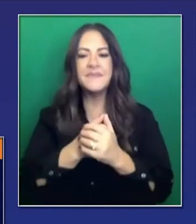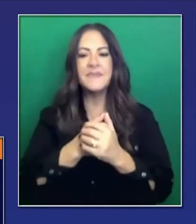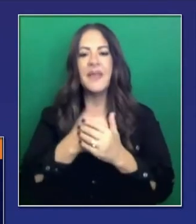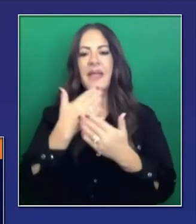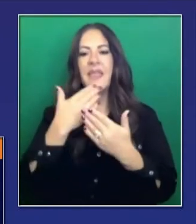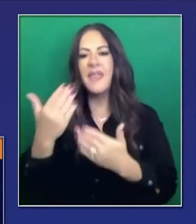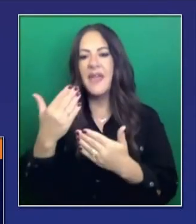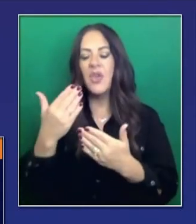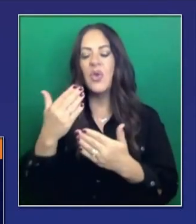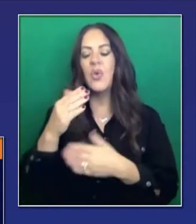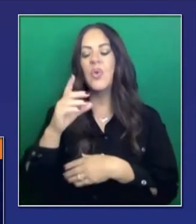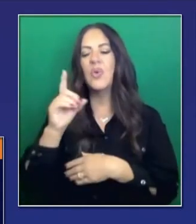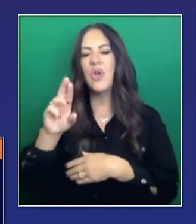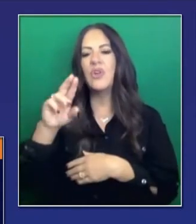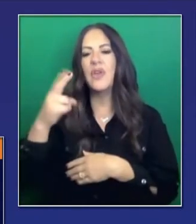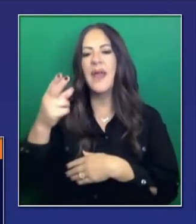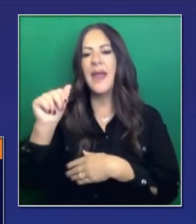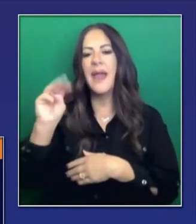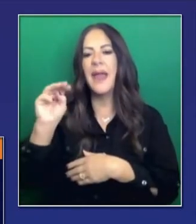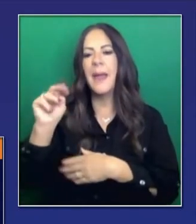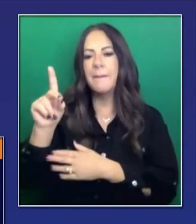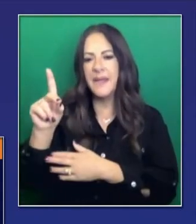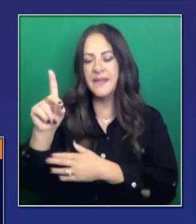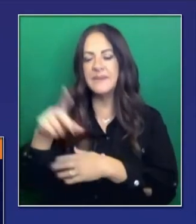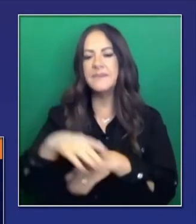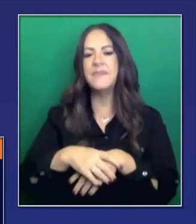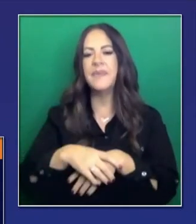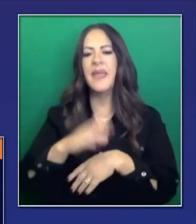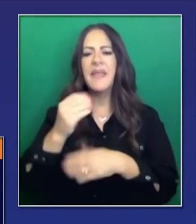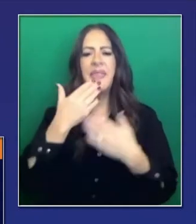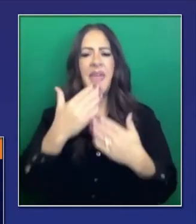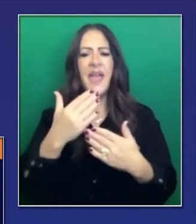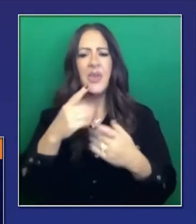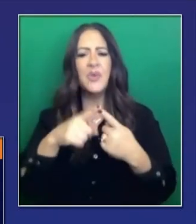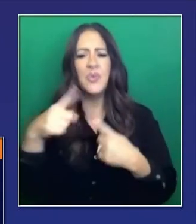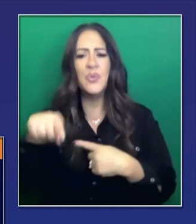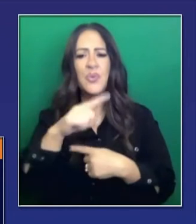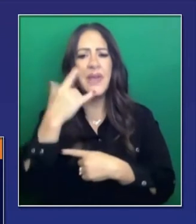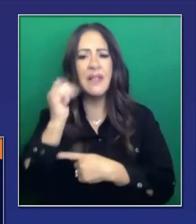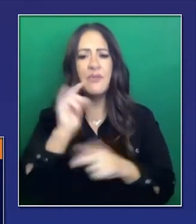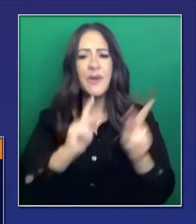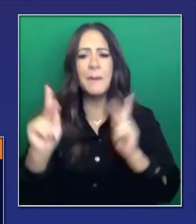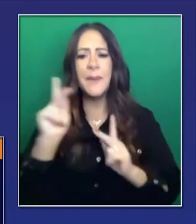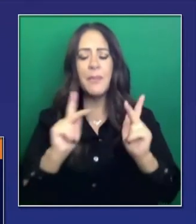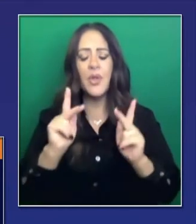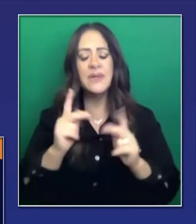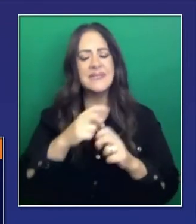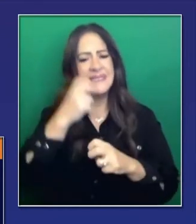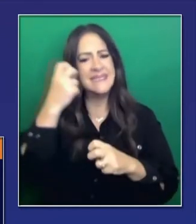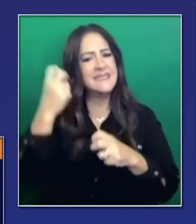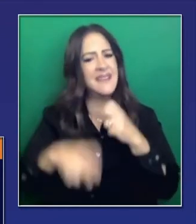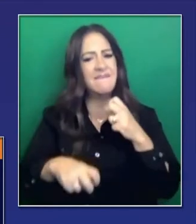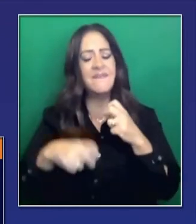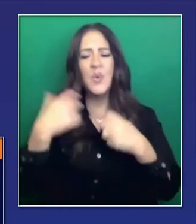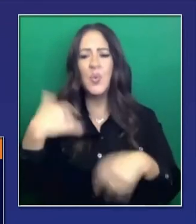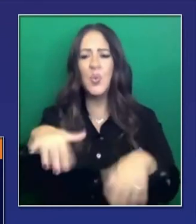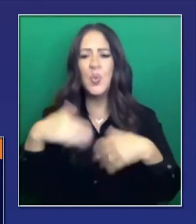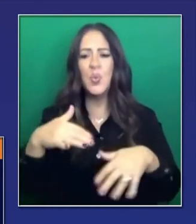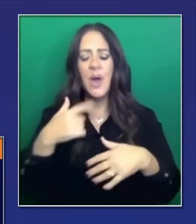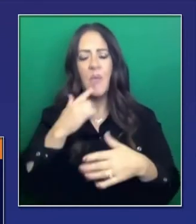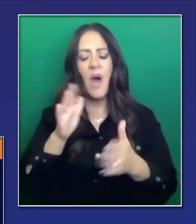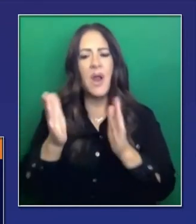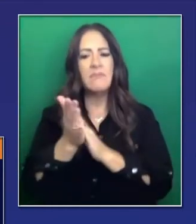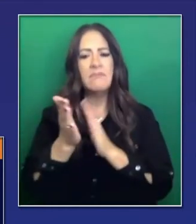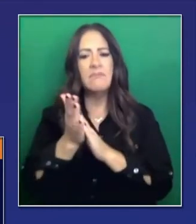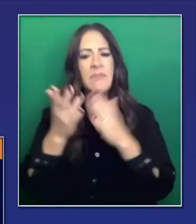Y buenos días, doctor Galli, al superintendente Leyva y a californianos. Sabemos que esto es un tiempo difícil y, como siempre,